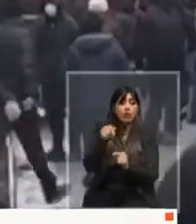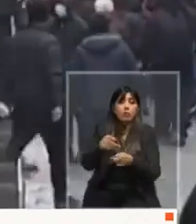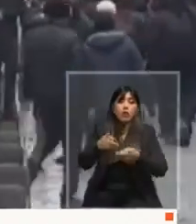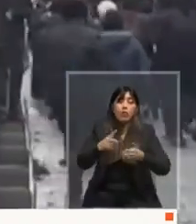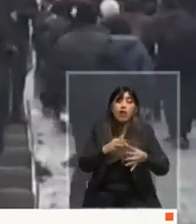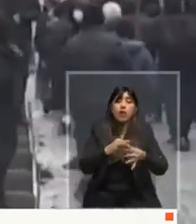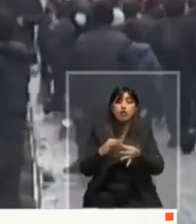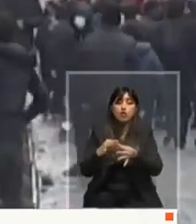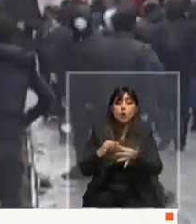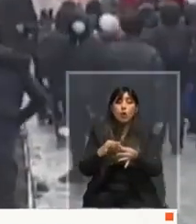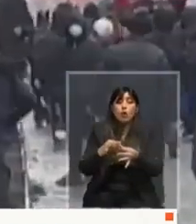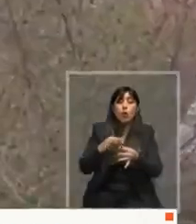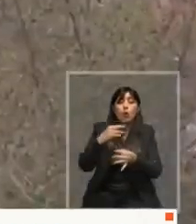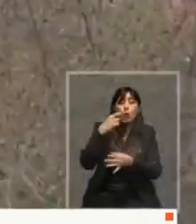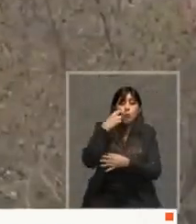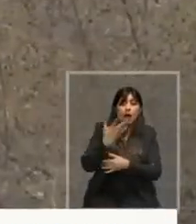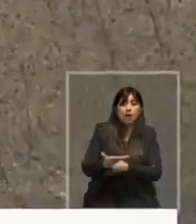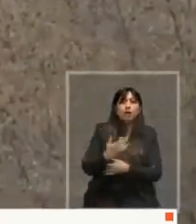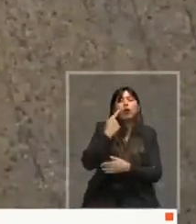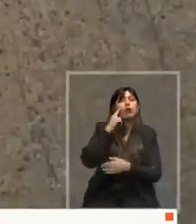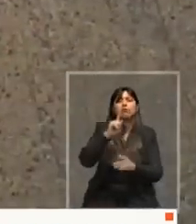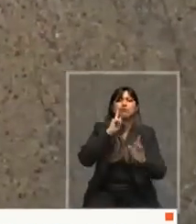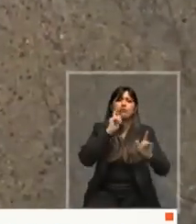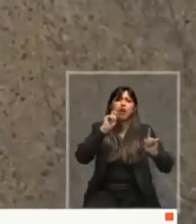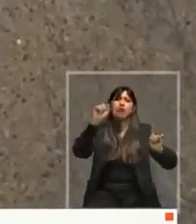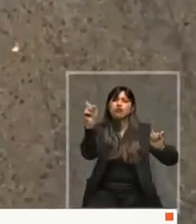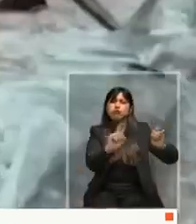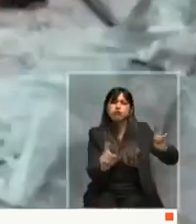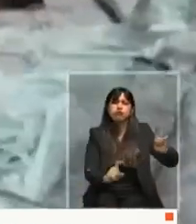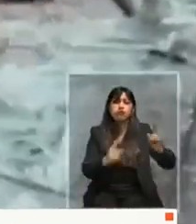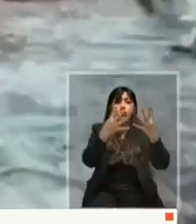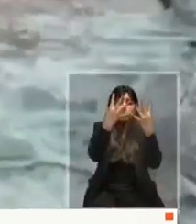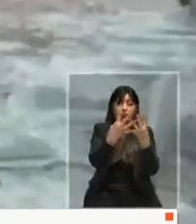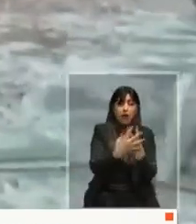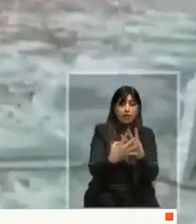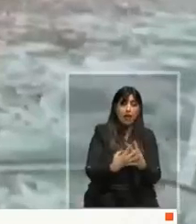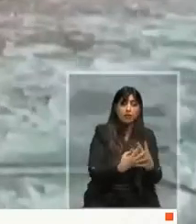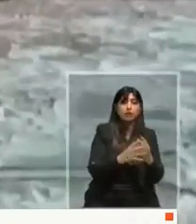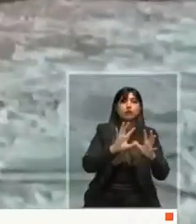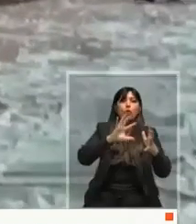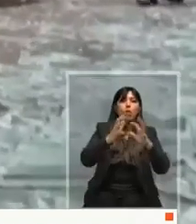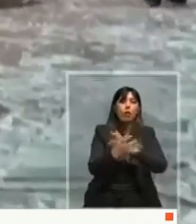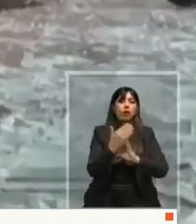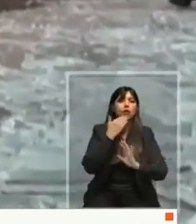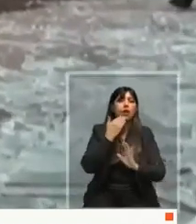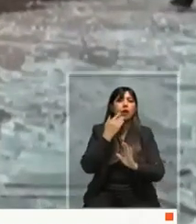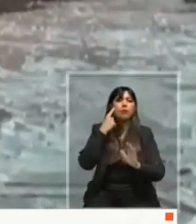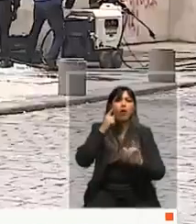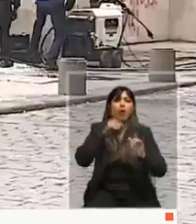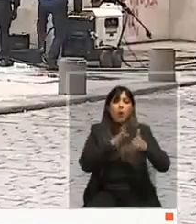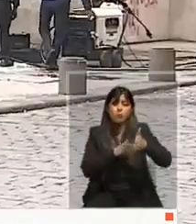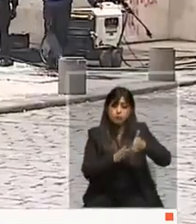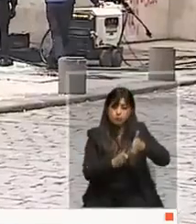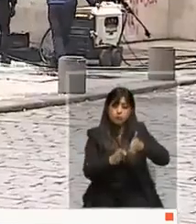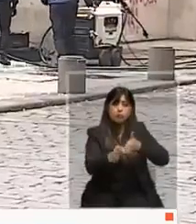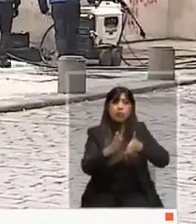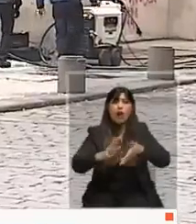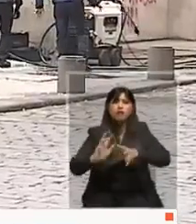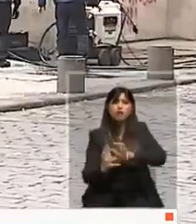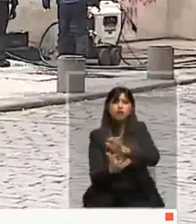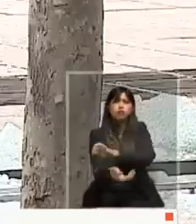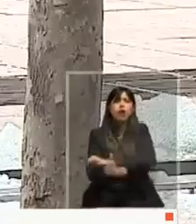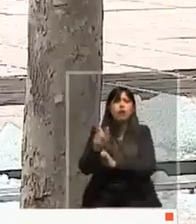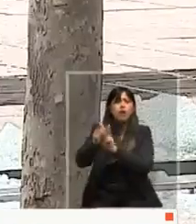la postal. Rayados, ventanales rotos y uno de los accesos a la moneda completamente vandalizado por un grupo de